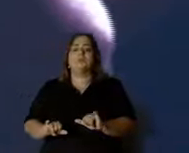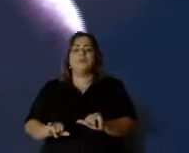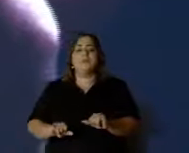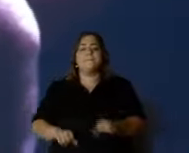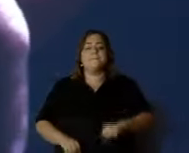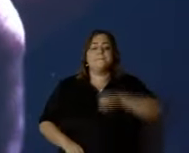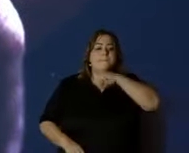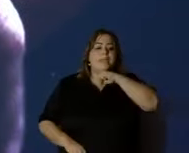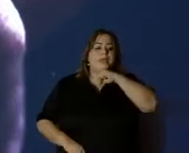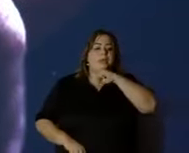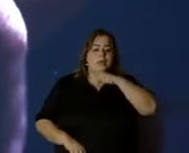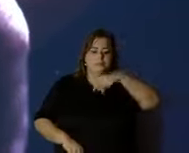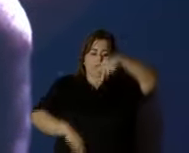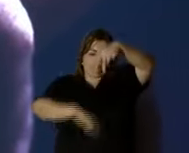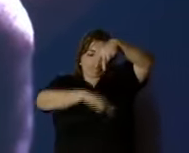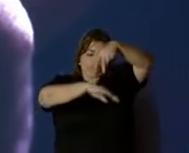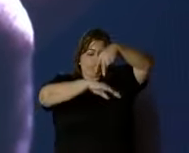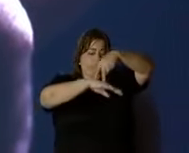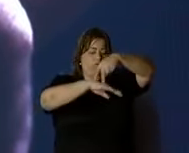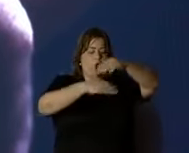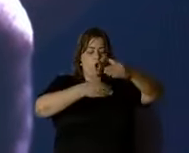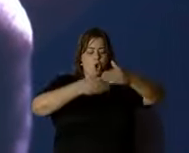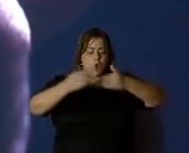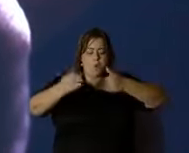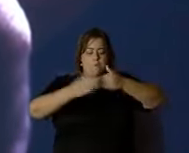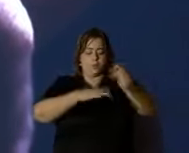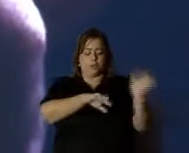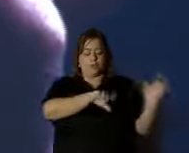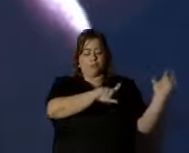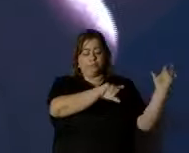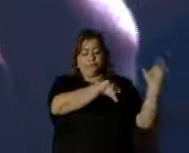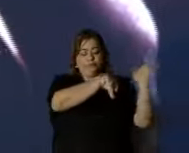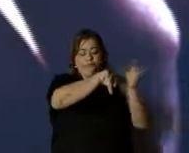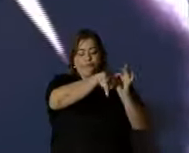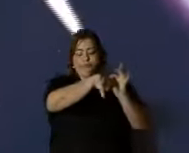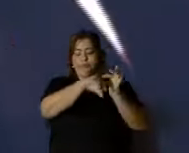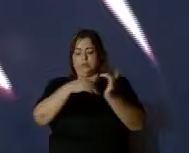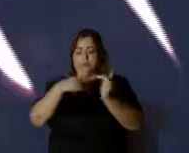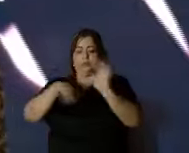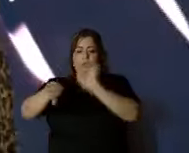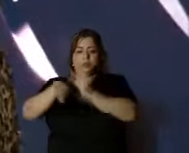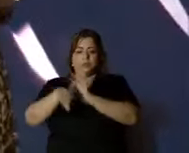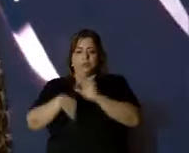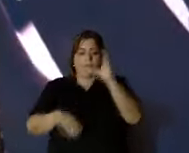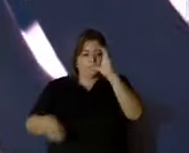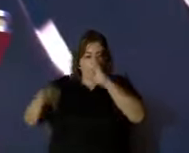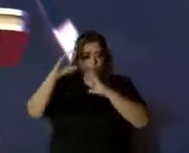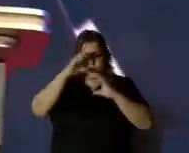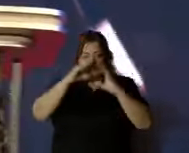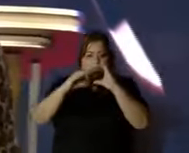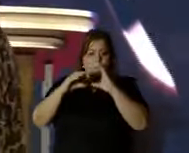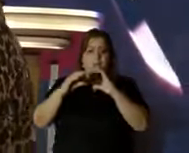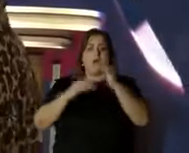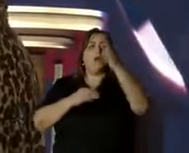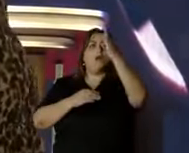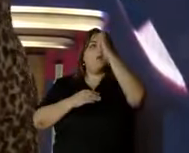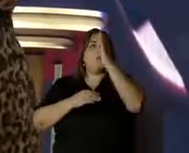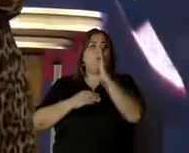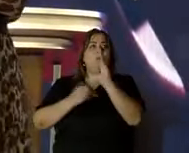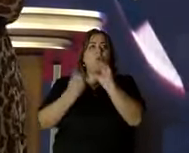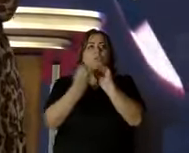piedra y no importa lo que te hagan, sigue para adelante, sigue para adelante. Yo no voy en busca de los hermanos, los amo, pero yo voy en busca